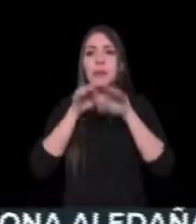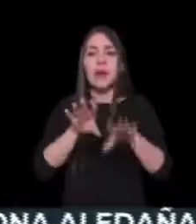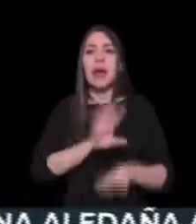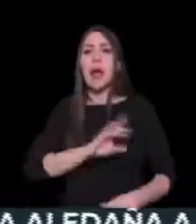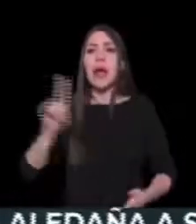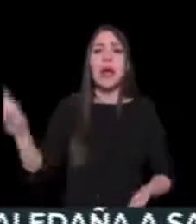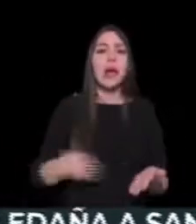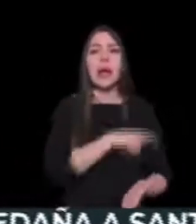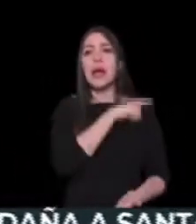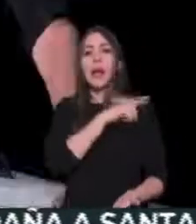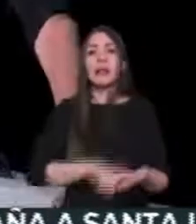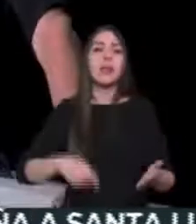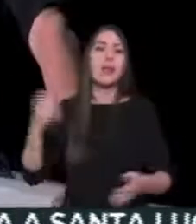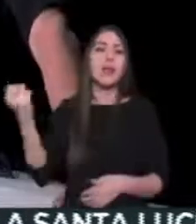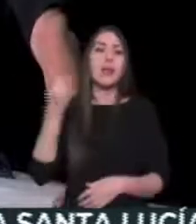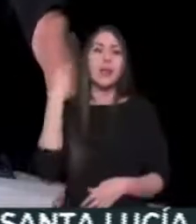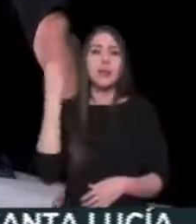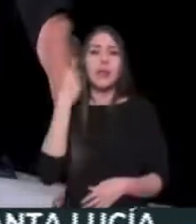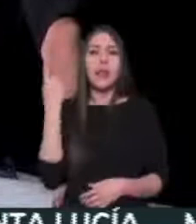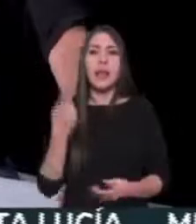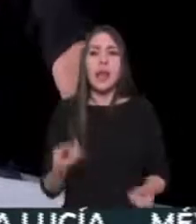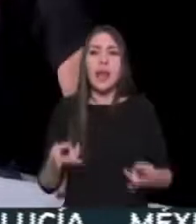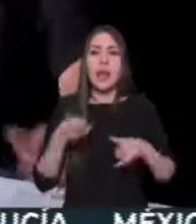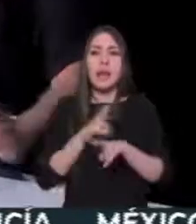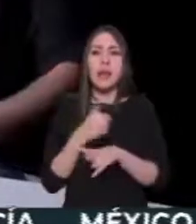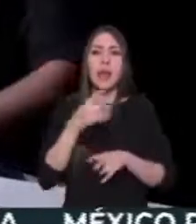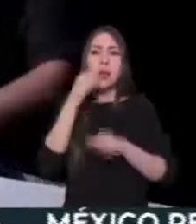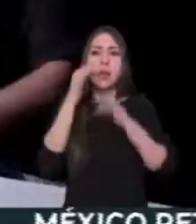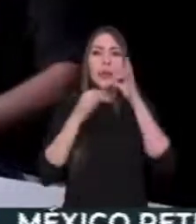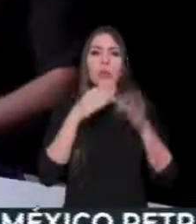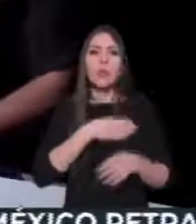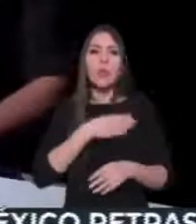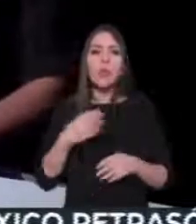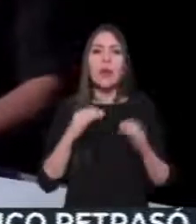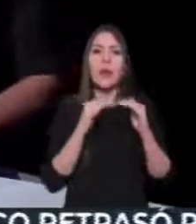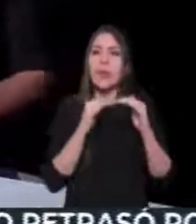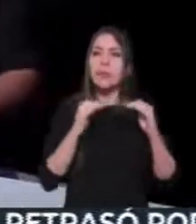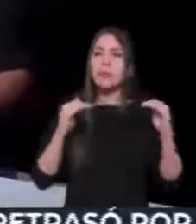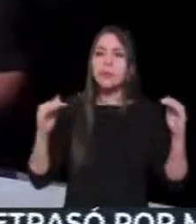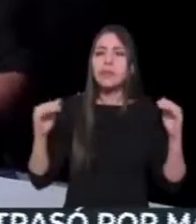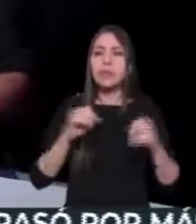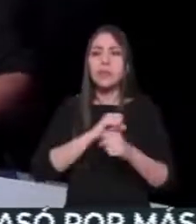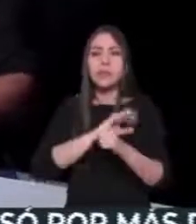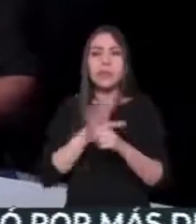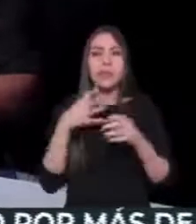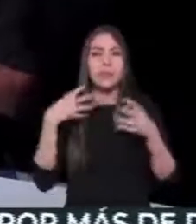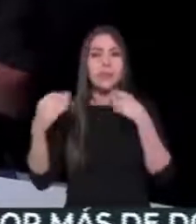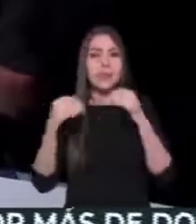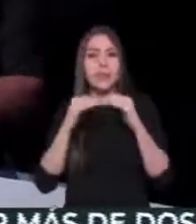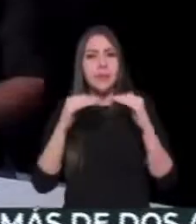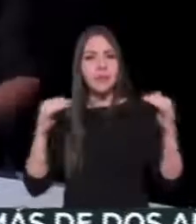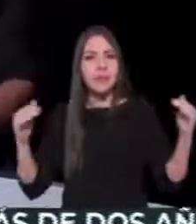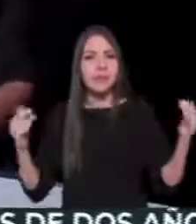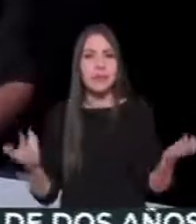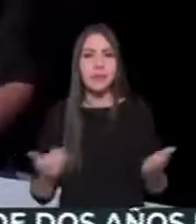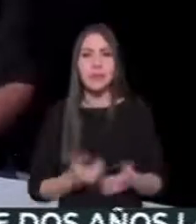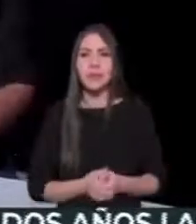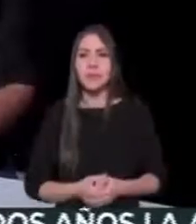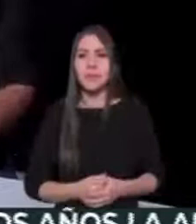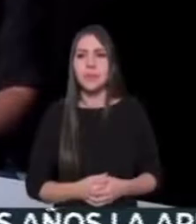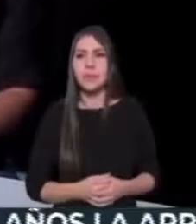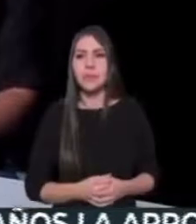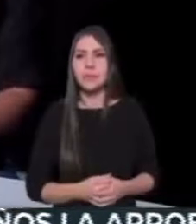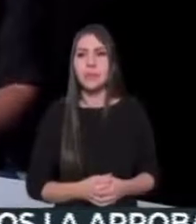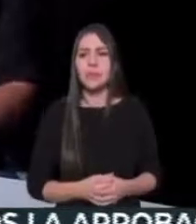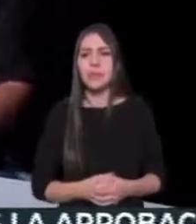se cancela las conferencias en lugar de la buena noticia. ¿Qué narrativa se construyó, que ya ni siquiera lo